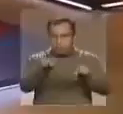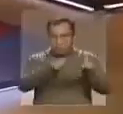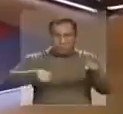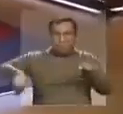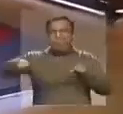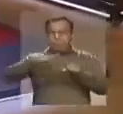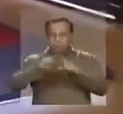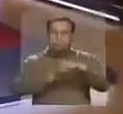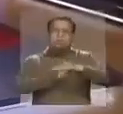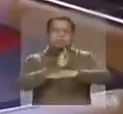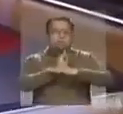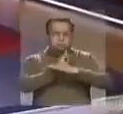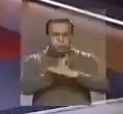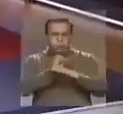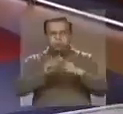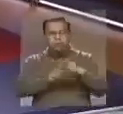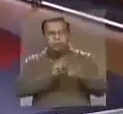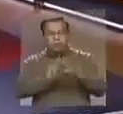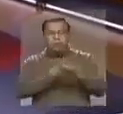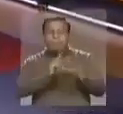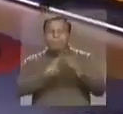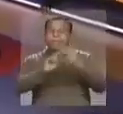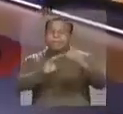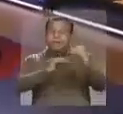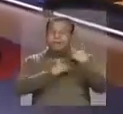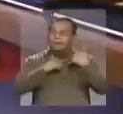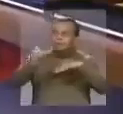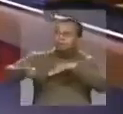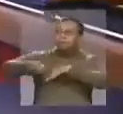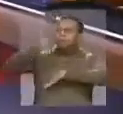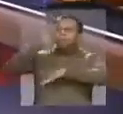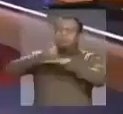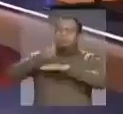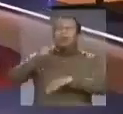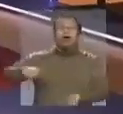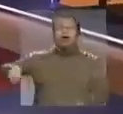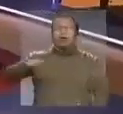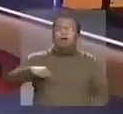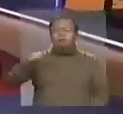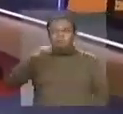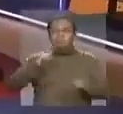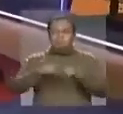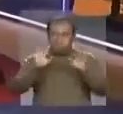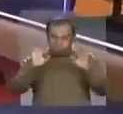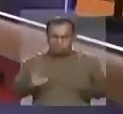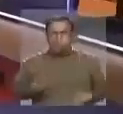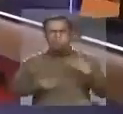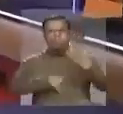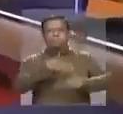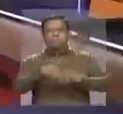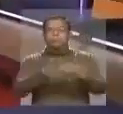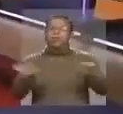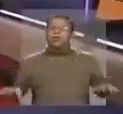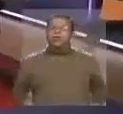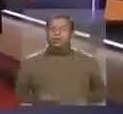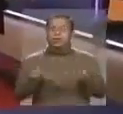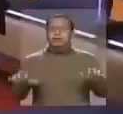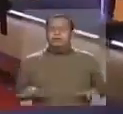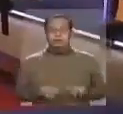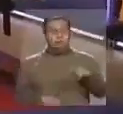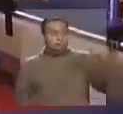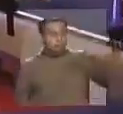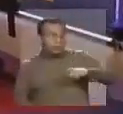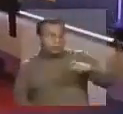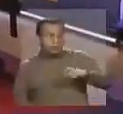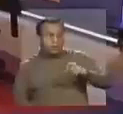en las instituciones y en los cargos de poder ayuden a, digamos, tomar todas estas acciones que se necesitan